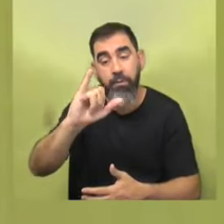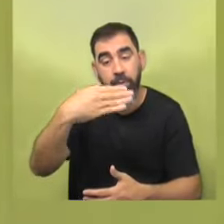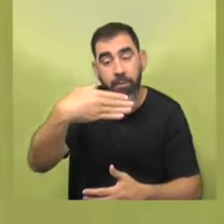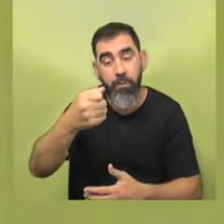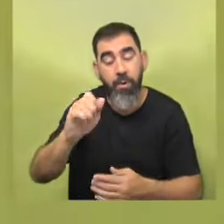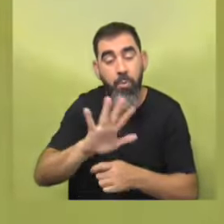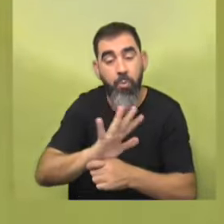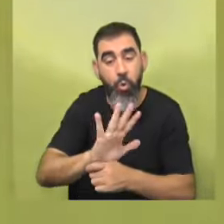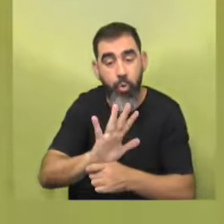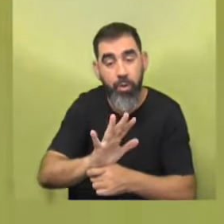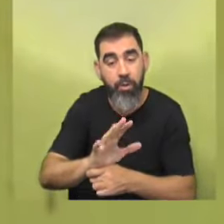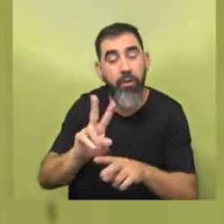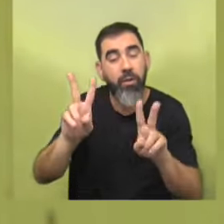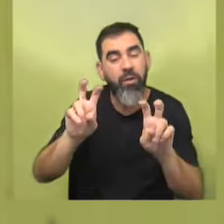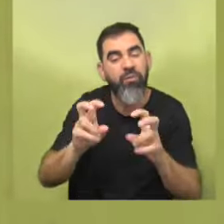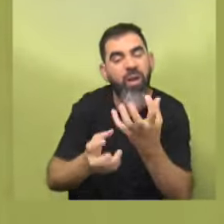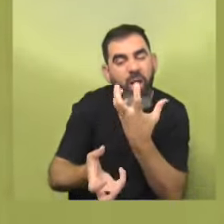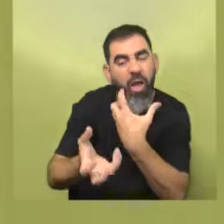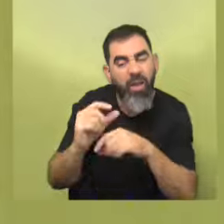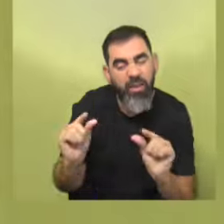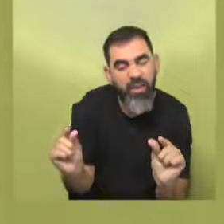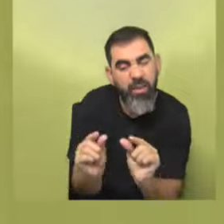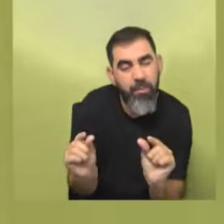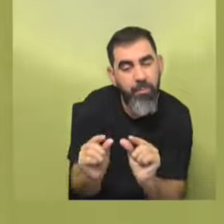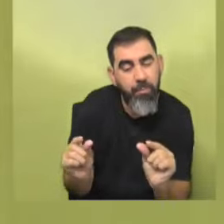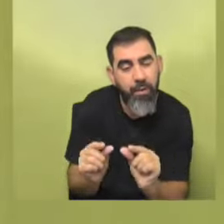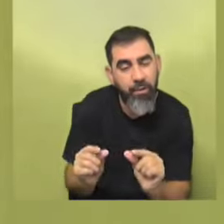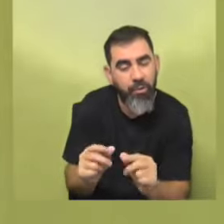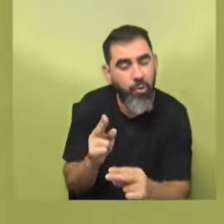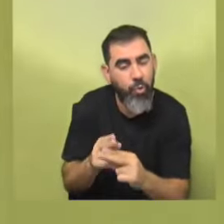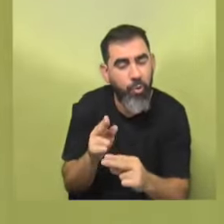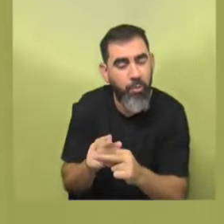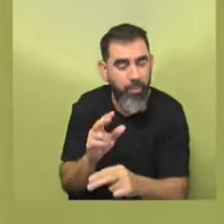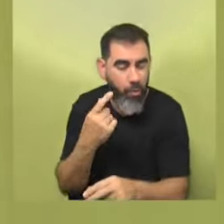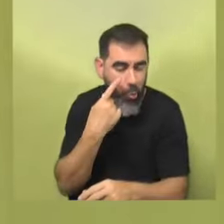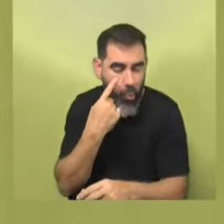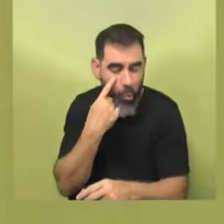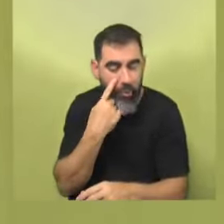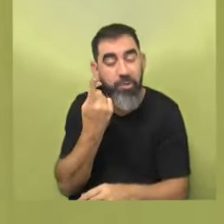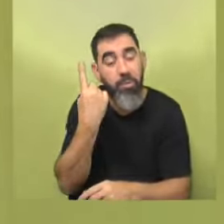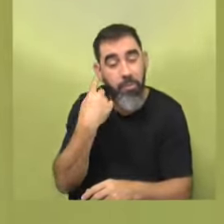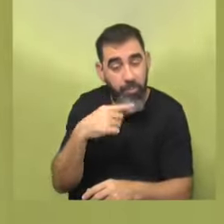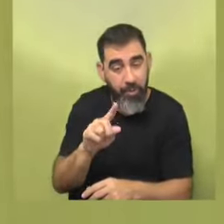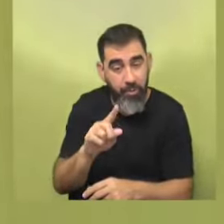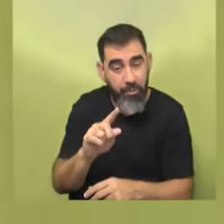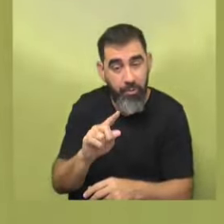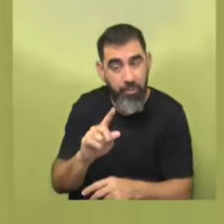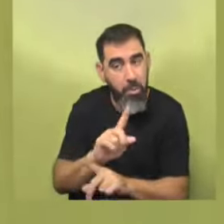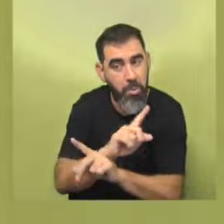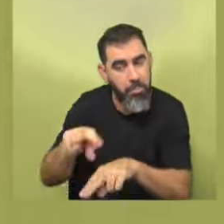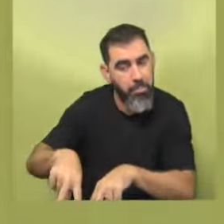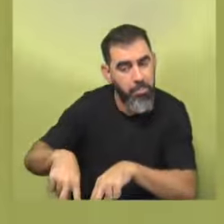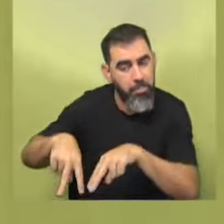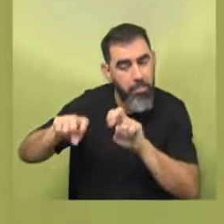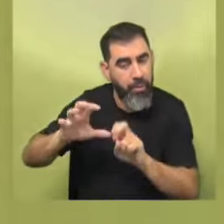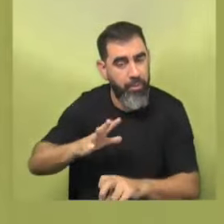hablar de un bichito, que el nombre es totalmente familiar, pero que resulta ser que no lo teníamos tan investigado, o